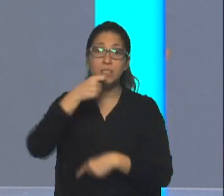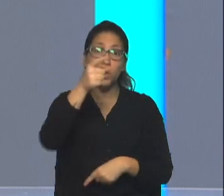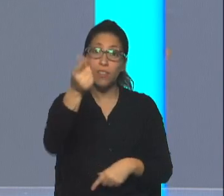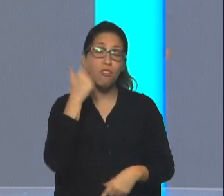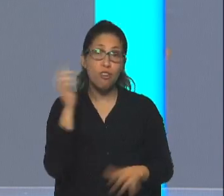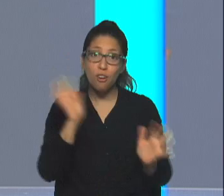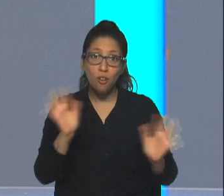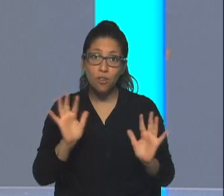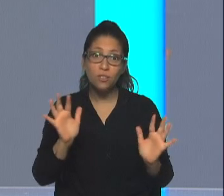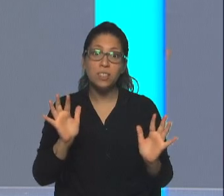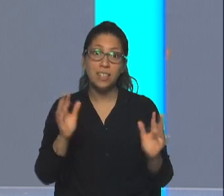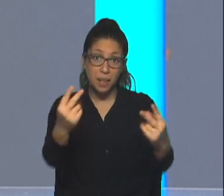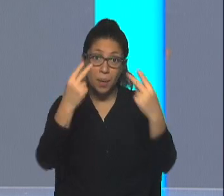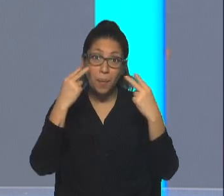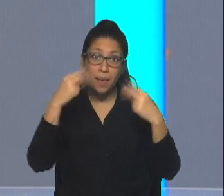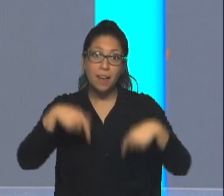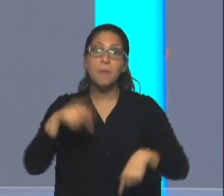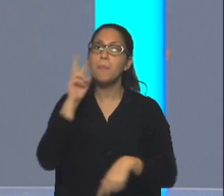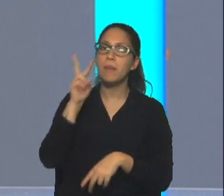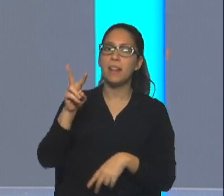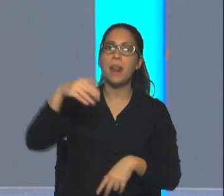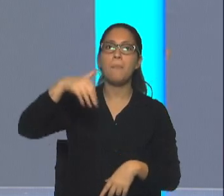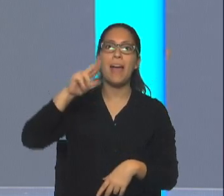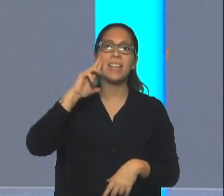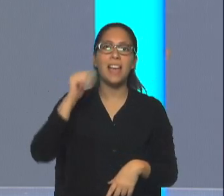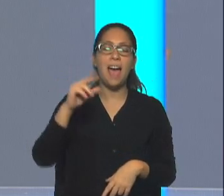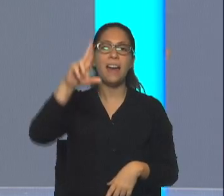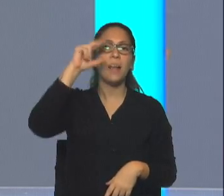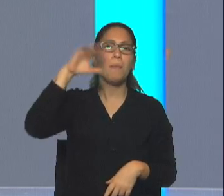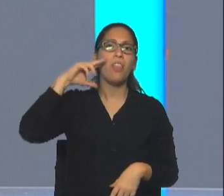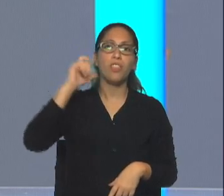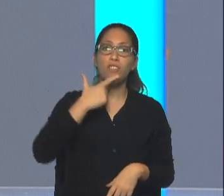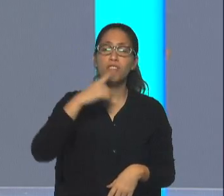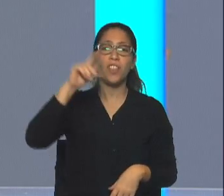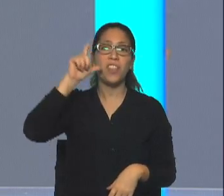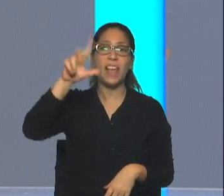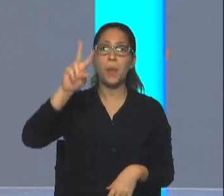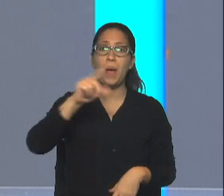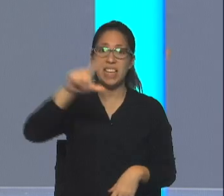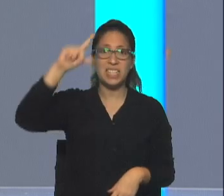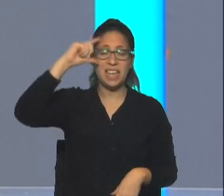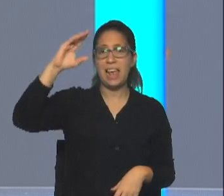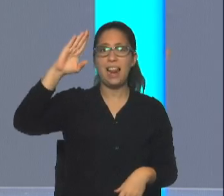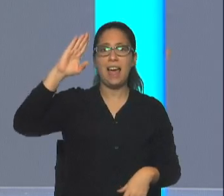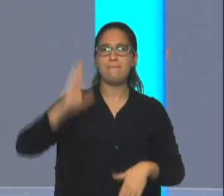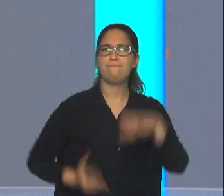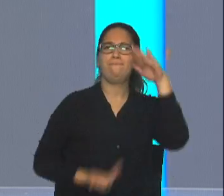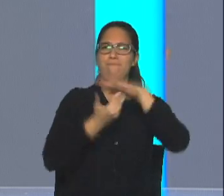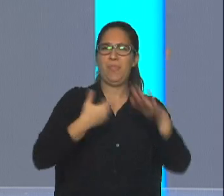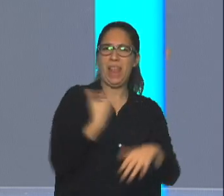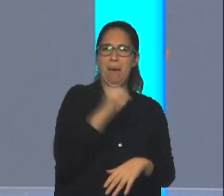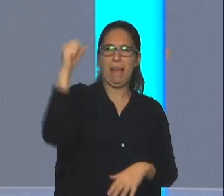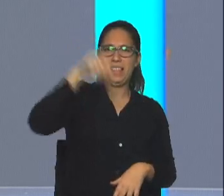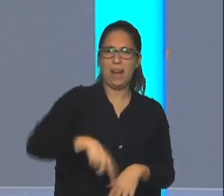conocen vean Quién es María remedios del Valle nuestra capitana de la de la patria